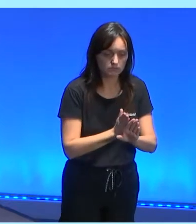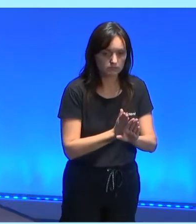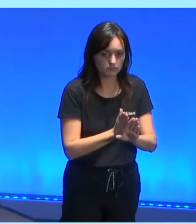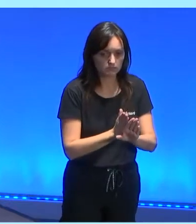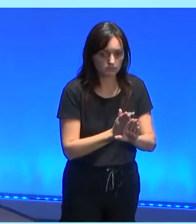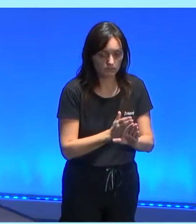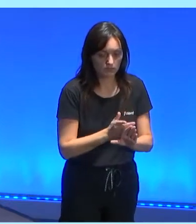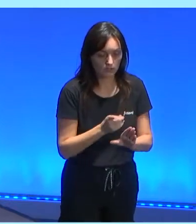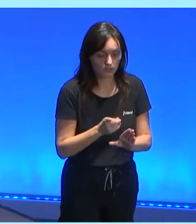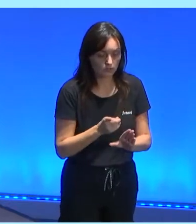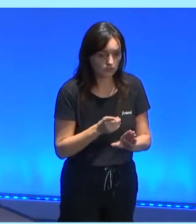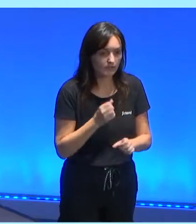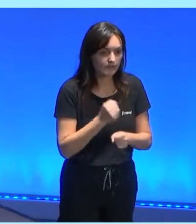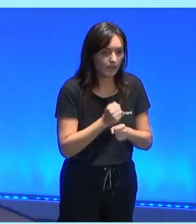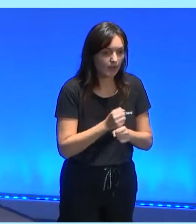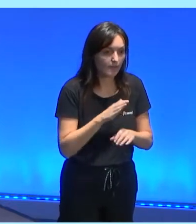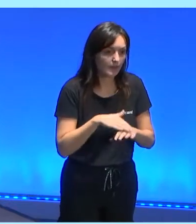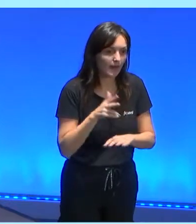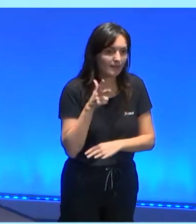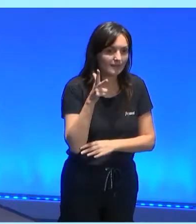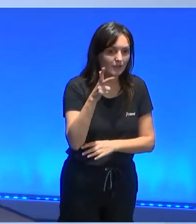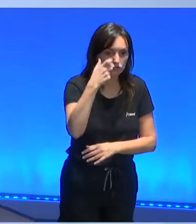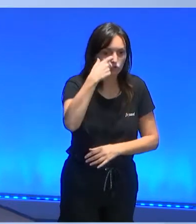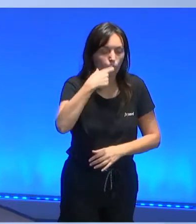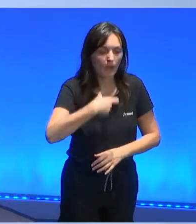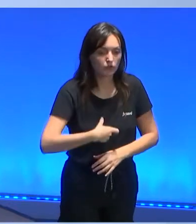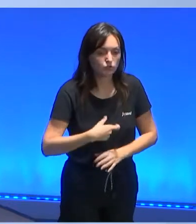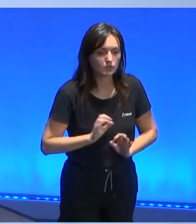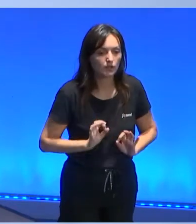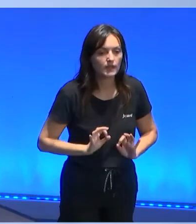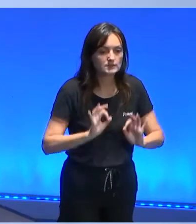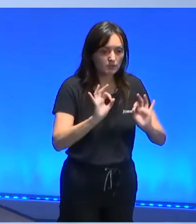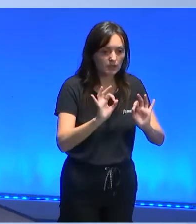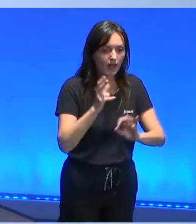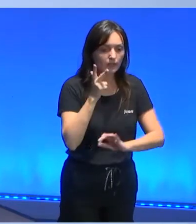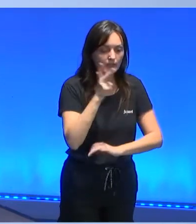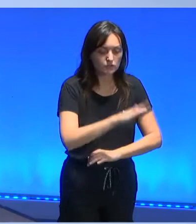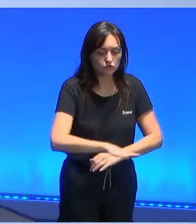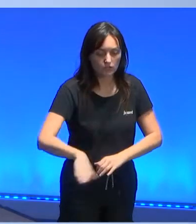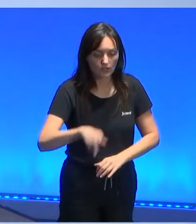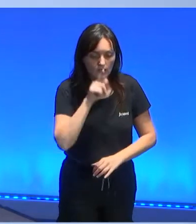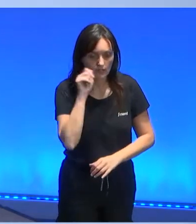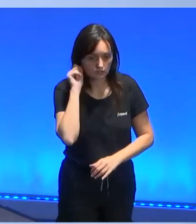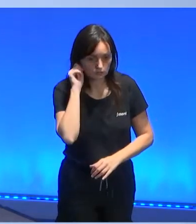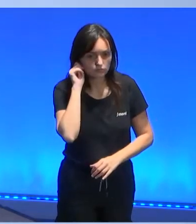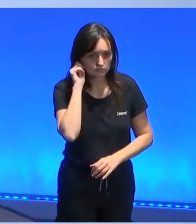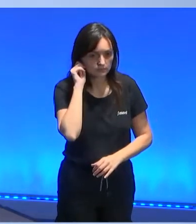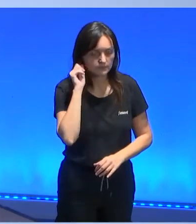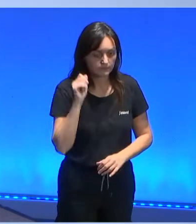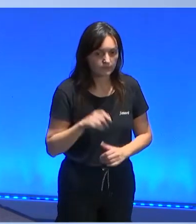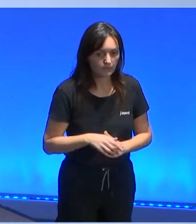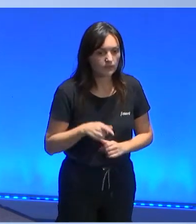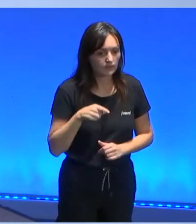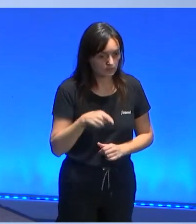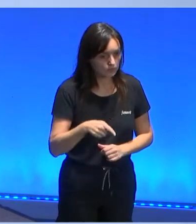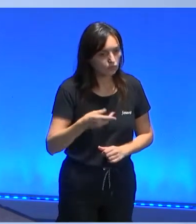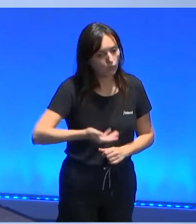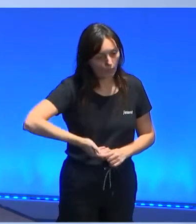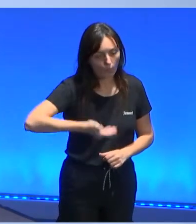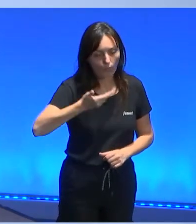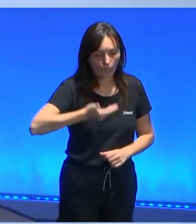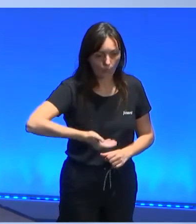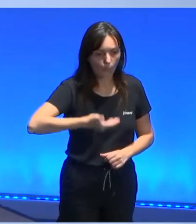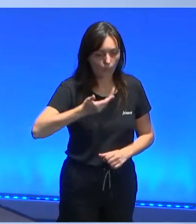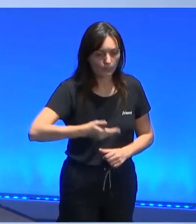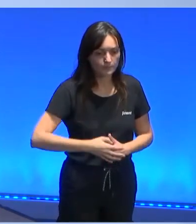trabajamos por los derechos humanos, pero especialmente por los derechos de los niños y de las niñas, va a ser algo muy, muy